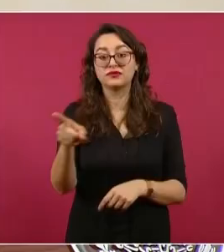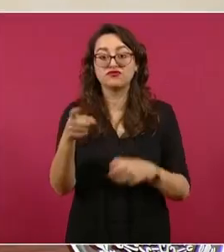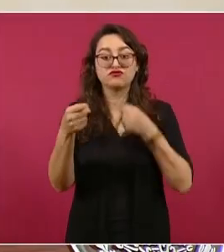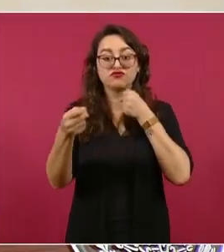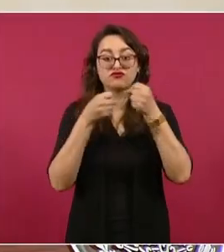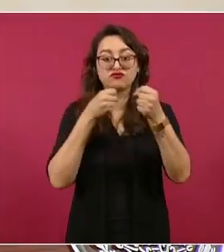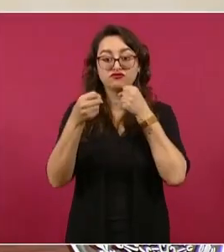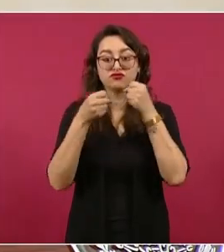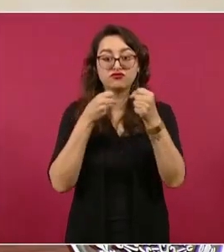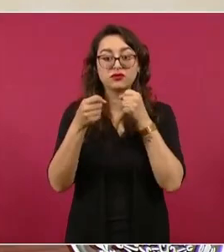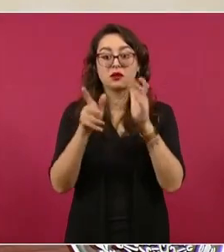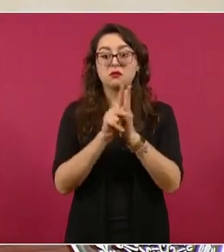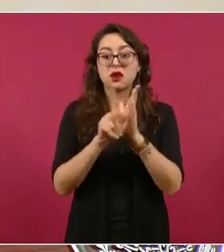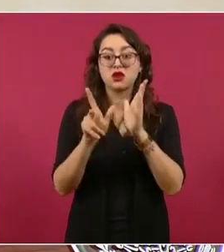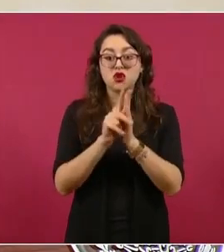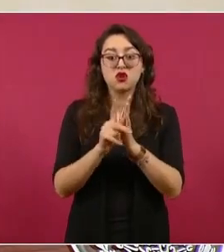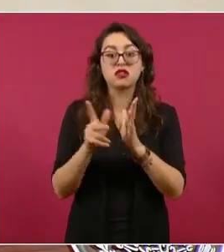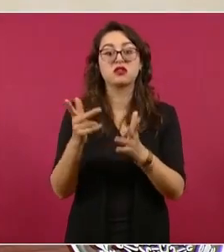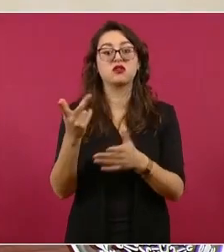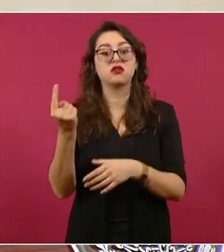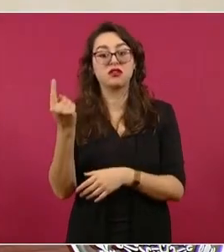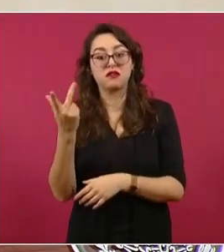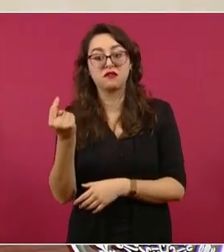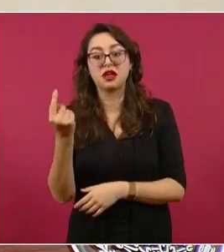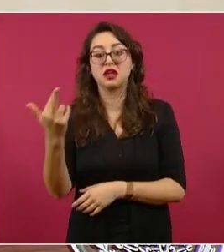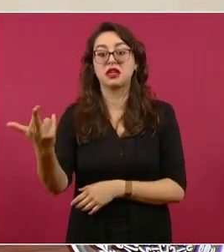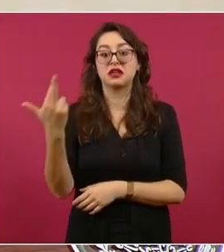son la mayoría,